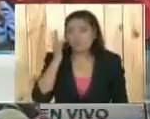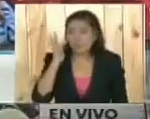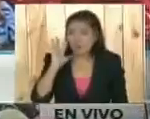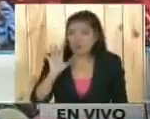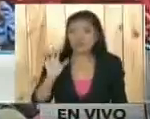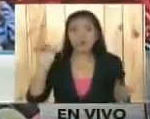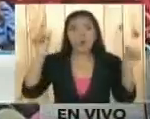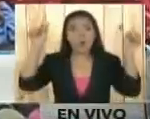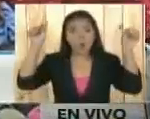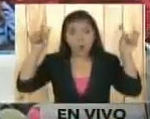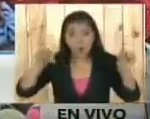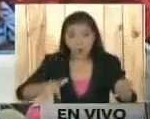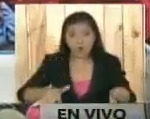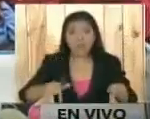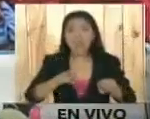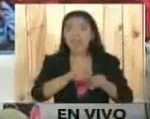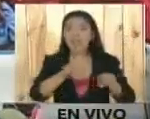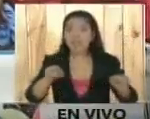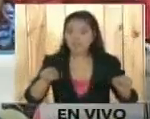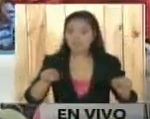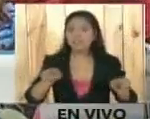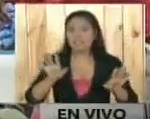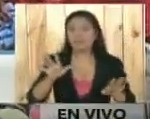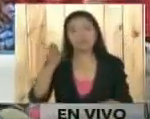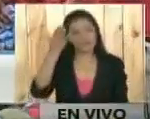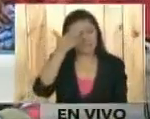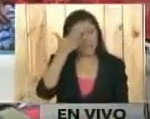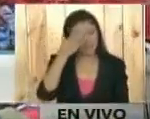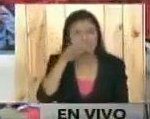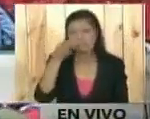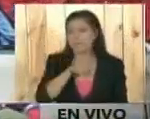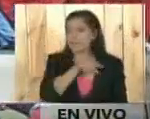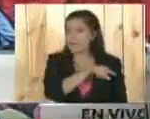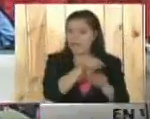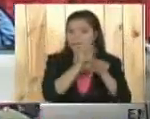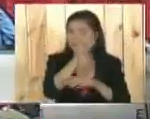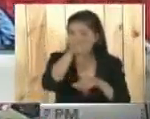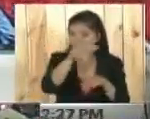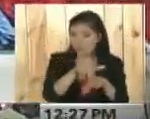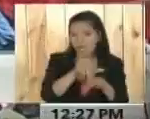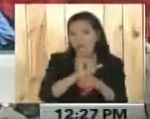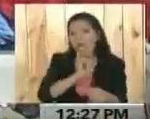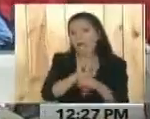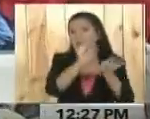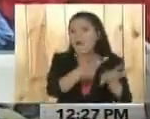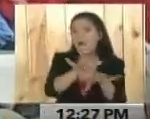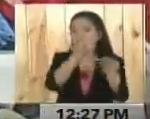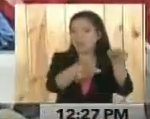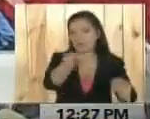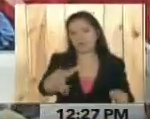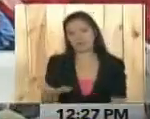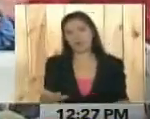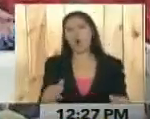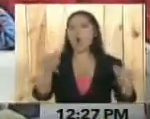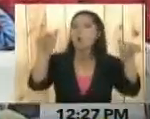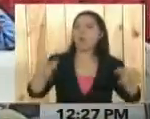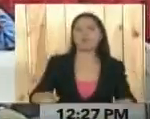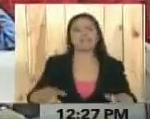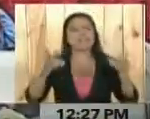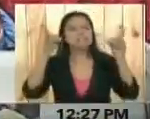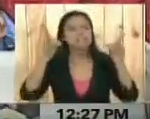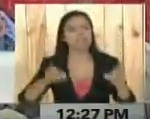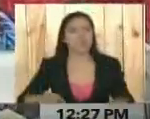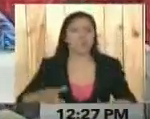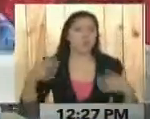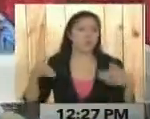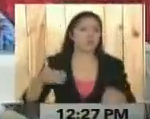Supuestamente hoy, ellos, como si viven engañando a su gente, hoy van a tomar una medida trascendental y